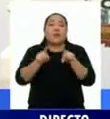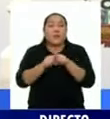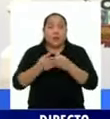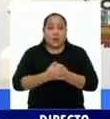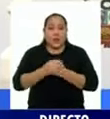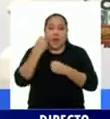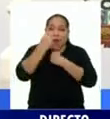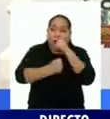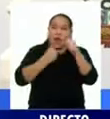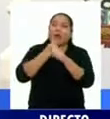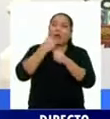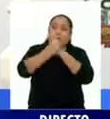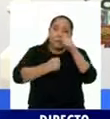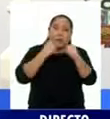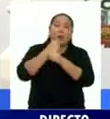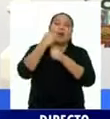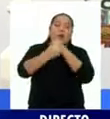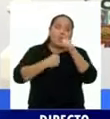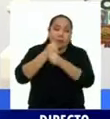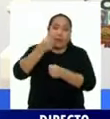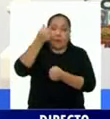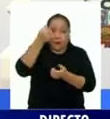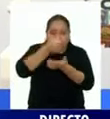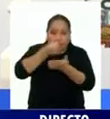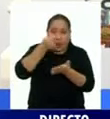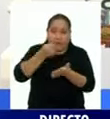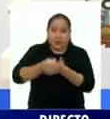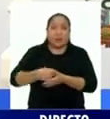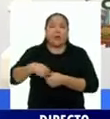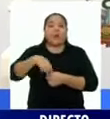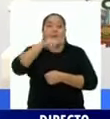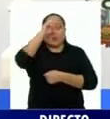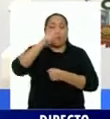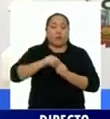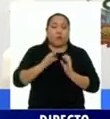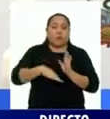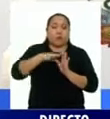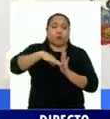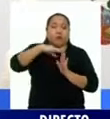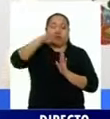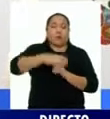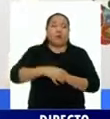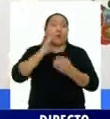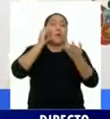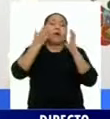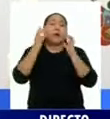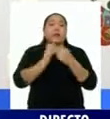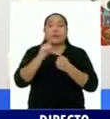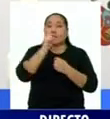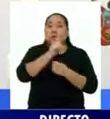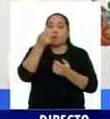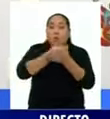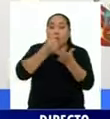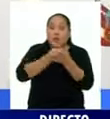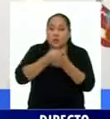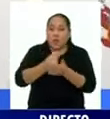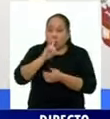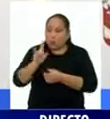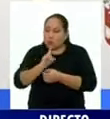que año tras año el presupuesto de la República ha ido creciendo, al parecer no hemos estado gastando del todo